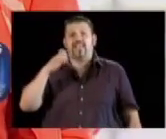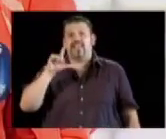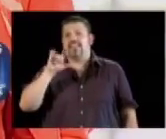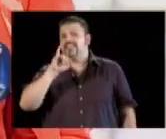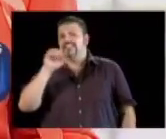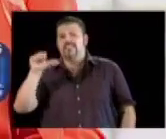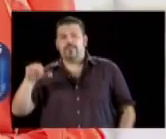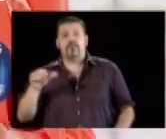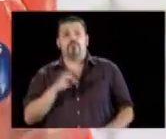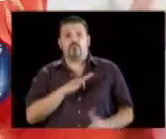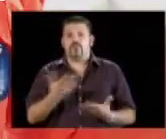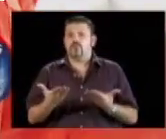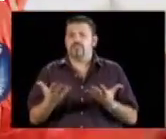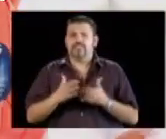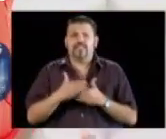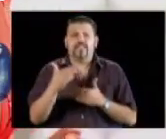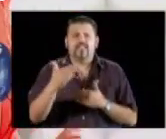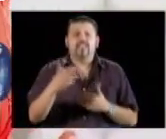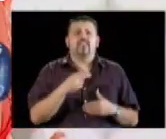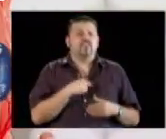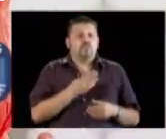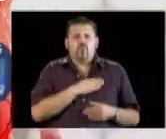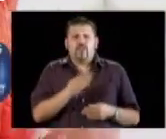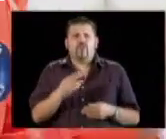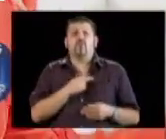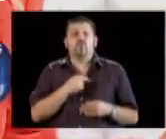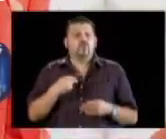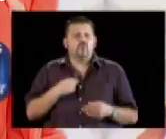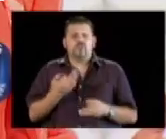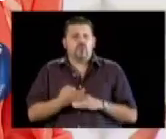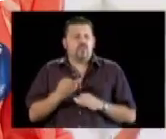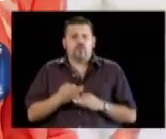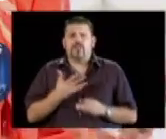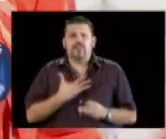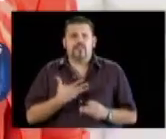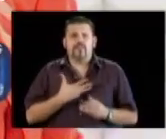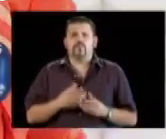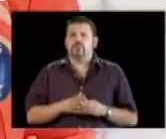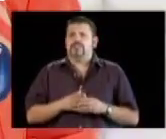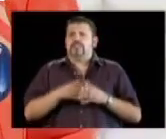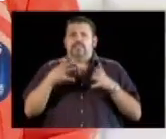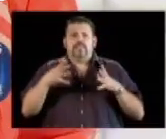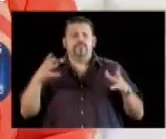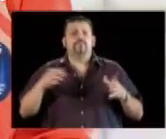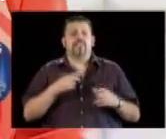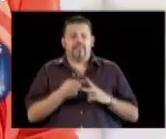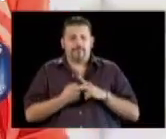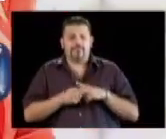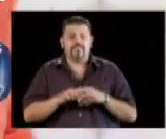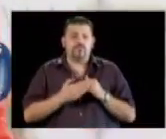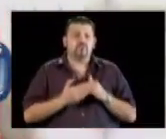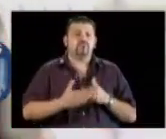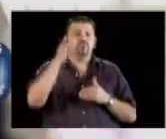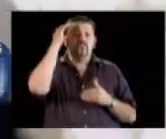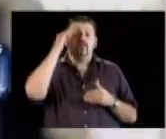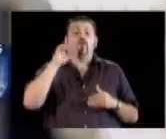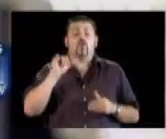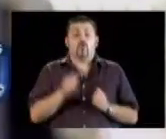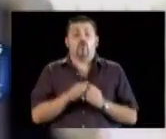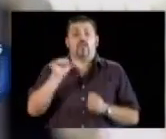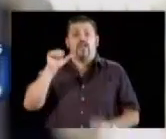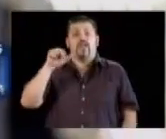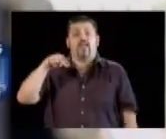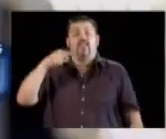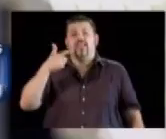poder lanzarlos. Y pues bueno, esto es lo que tenemos de lanzamiento el día de hoy con Angelísima y